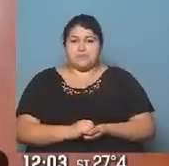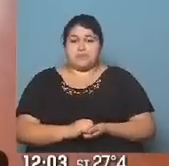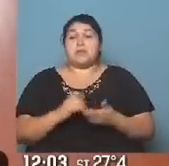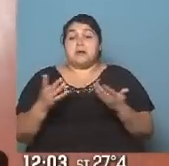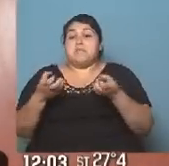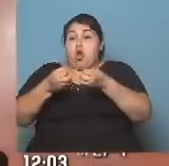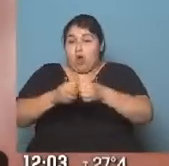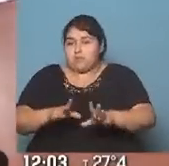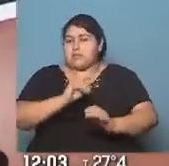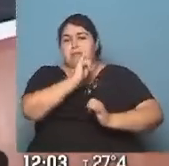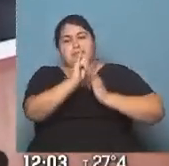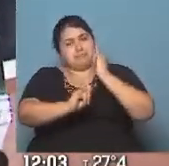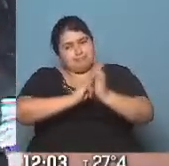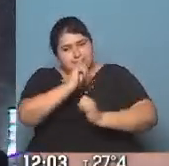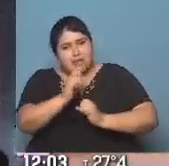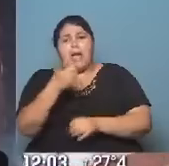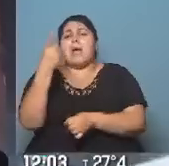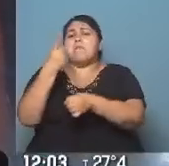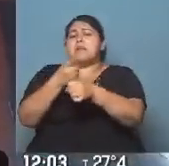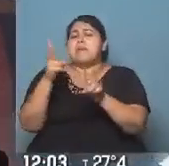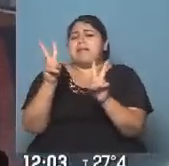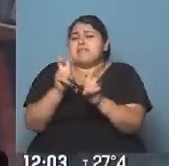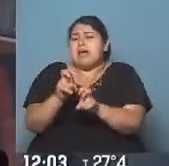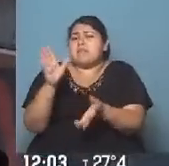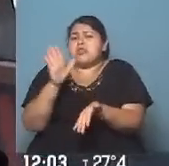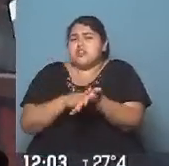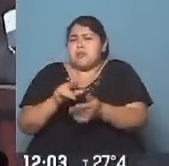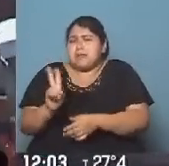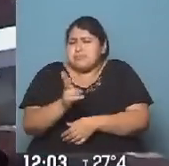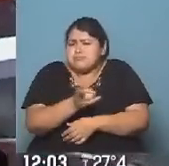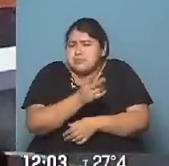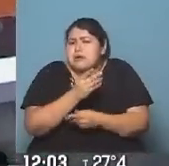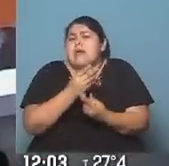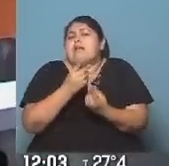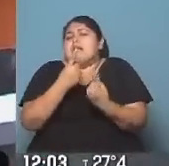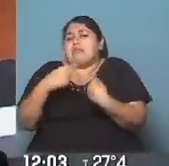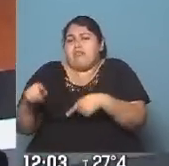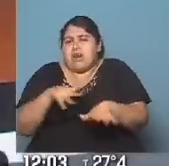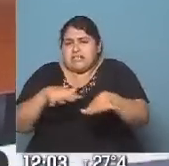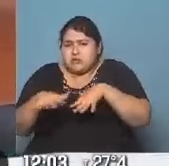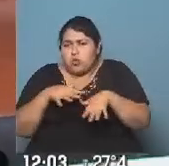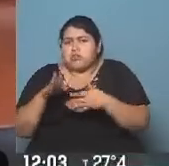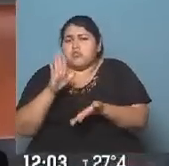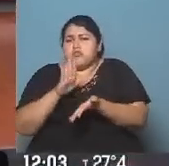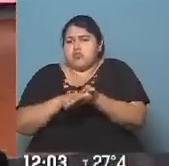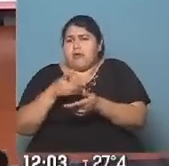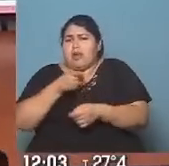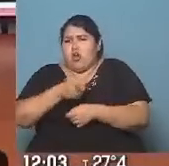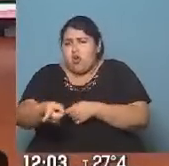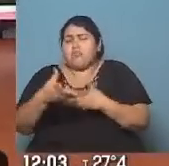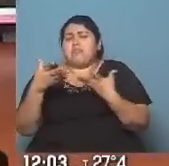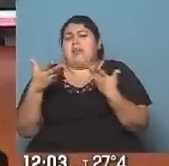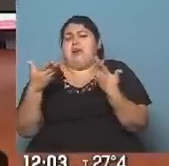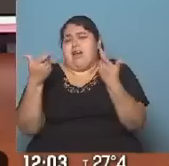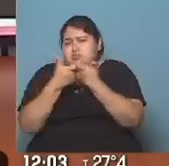Comenzamos con el desarrollo de los temas. El primero tiene que ver con violentos incidentes que se registraron en el Sindicato de Comercio. Contanos,